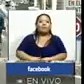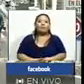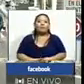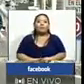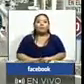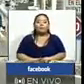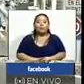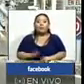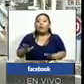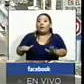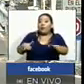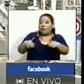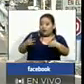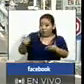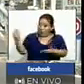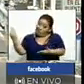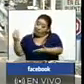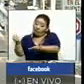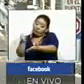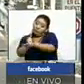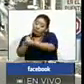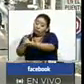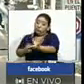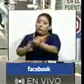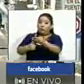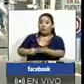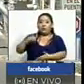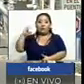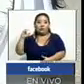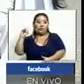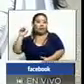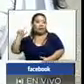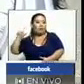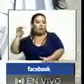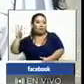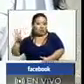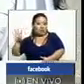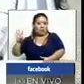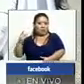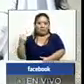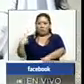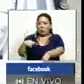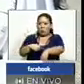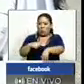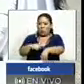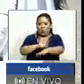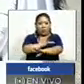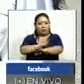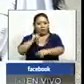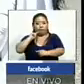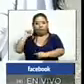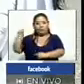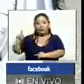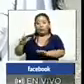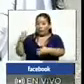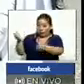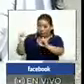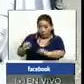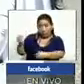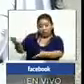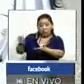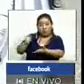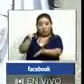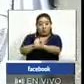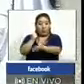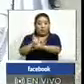La solicitud de pasaporte para los viajeros del CA4 quedó revocada. Pocas horas duró la orden presidencial de pedir el documento